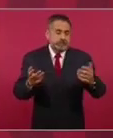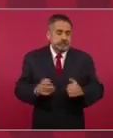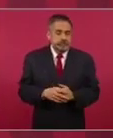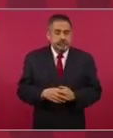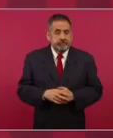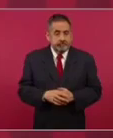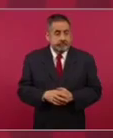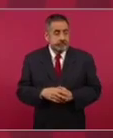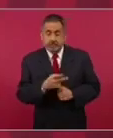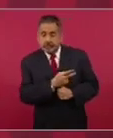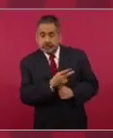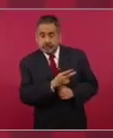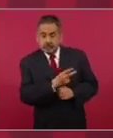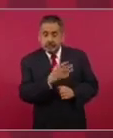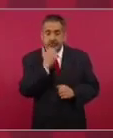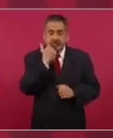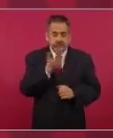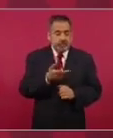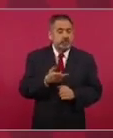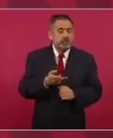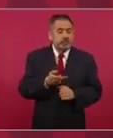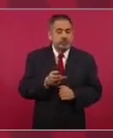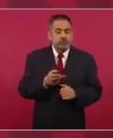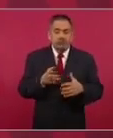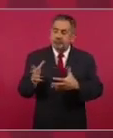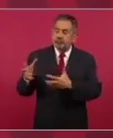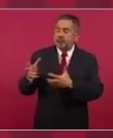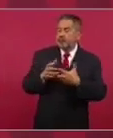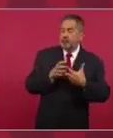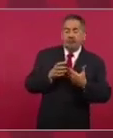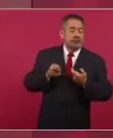electoral, porque quieren tener el control